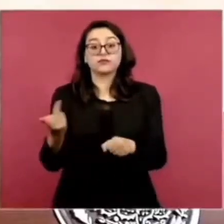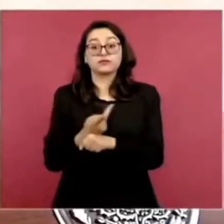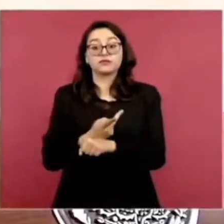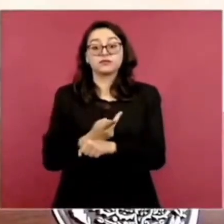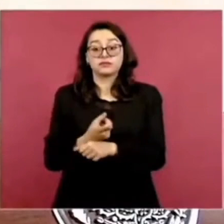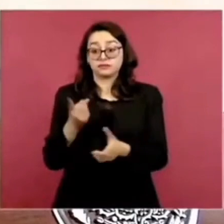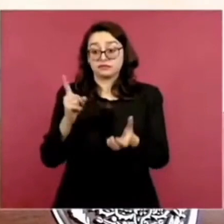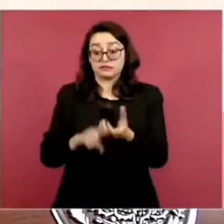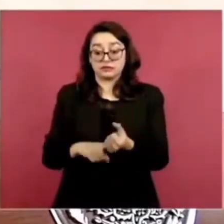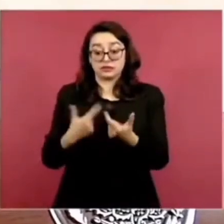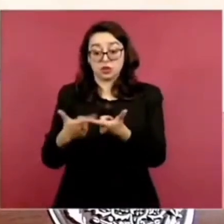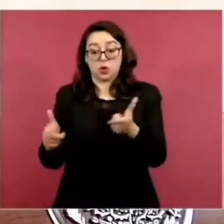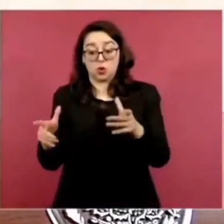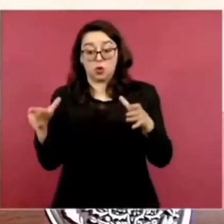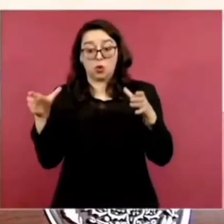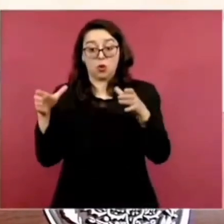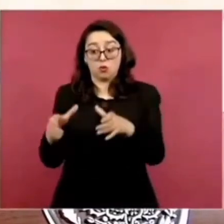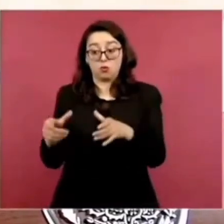revolucionario.